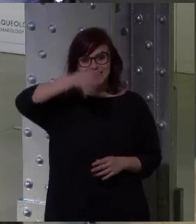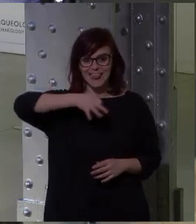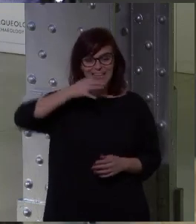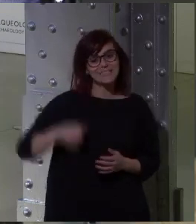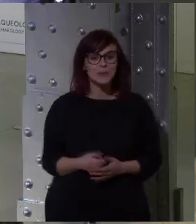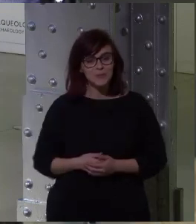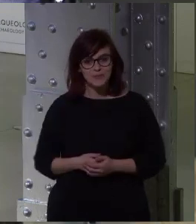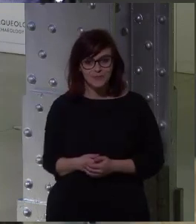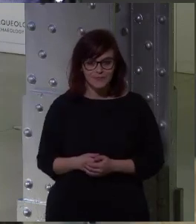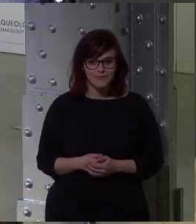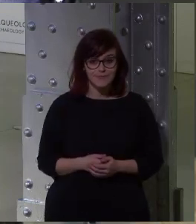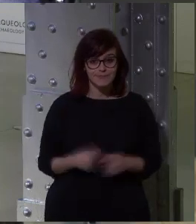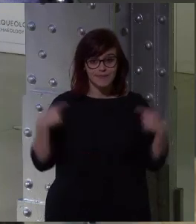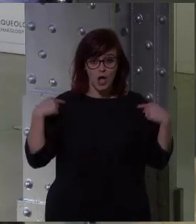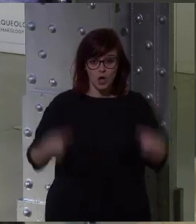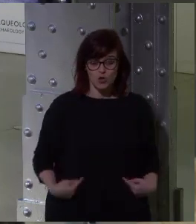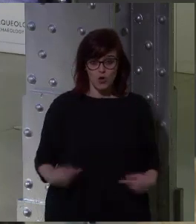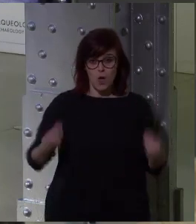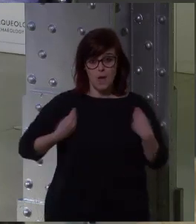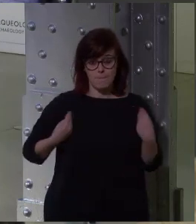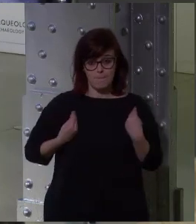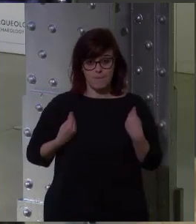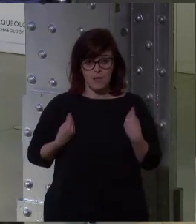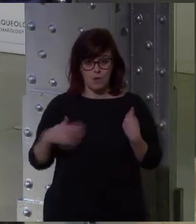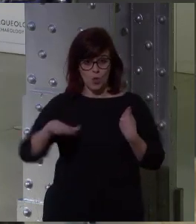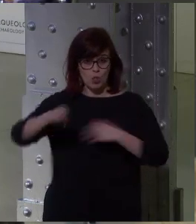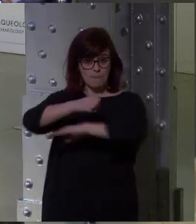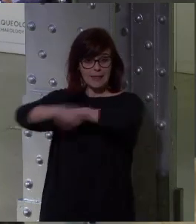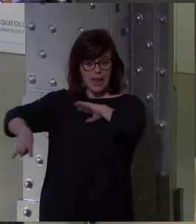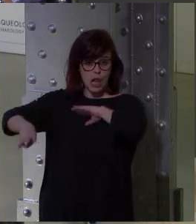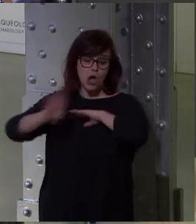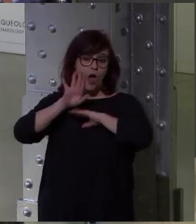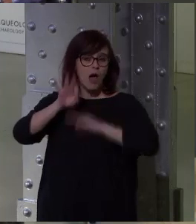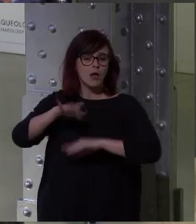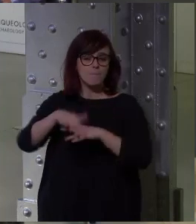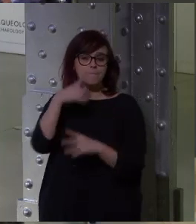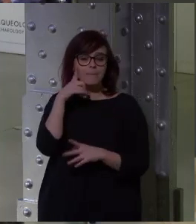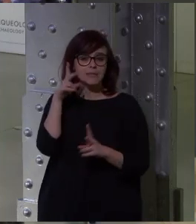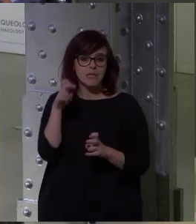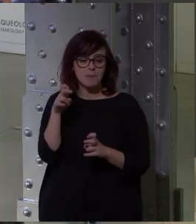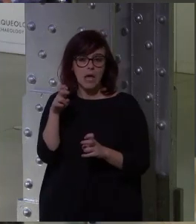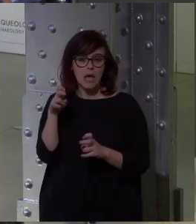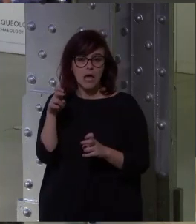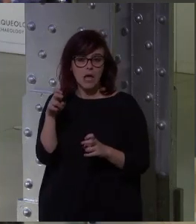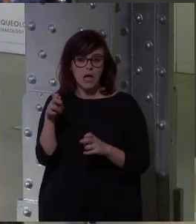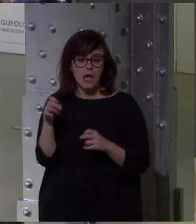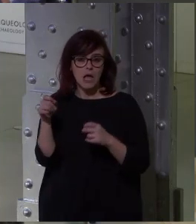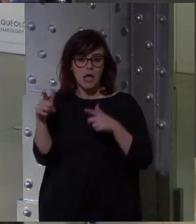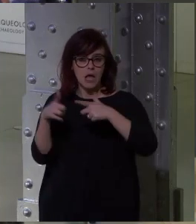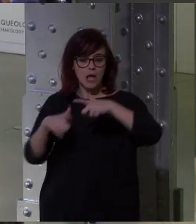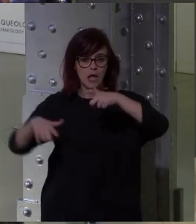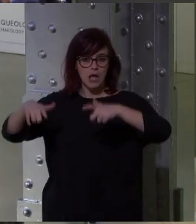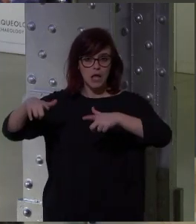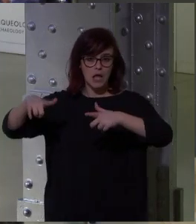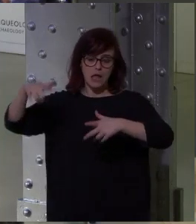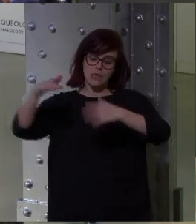Buenas tardes. Yo vivo en el Mediterráneo y veo allí muchos bancos, muchas plataformas de